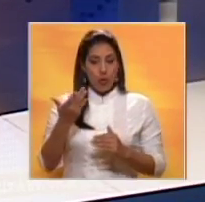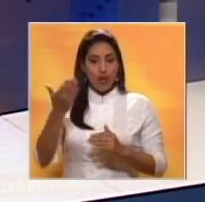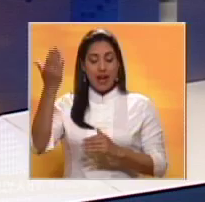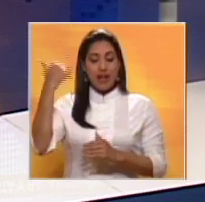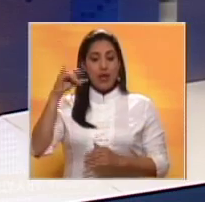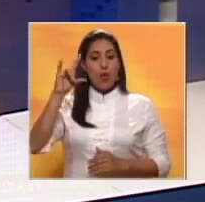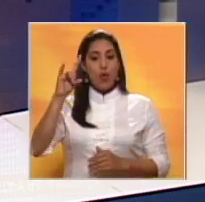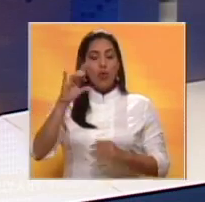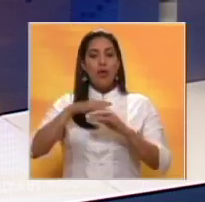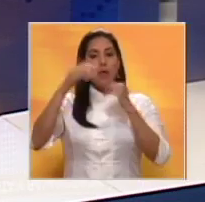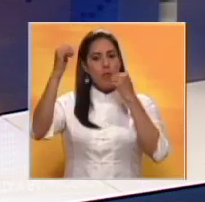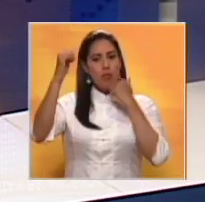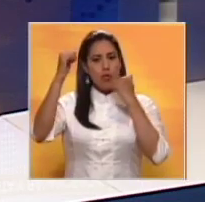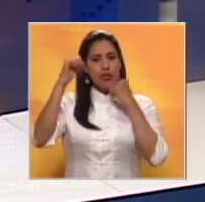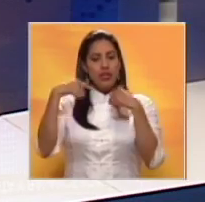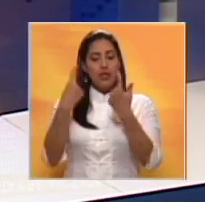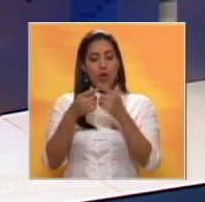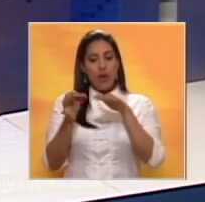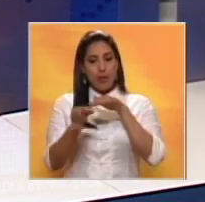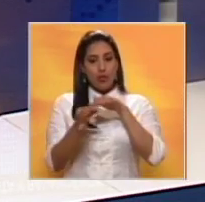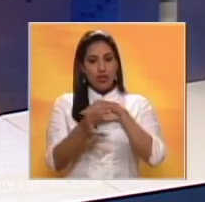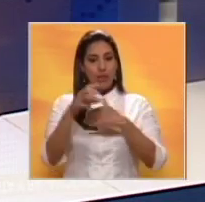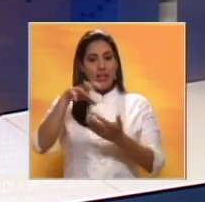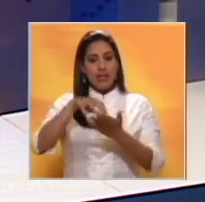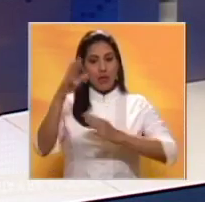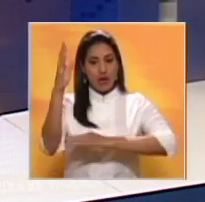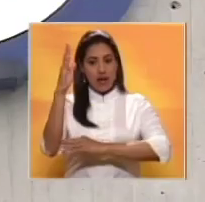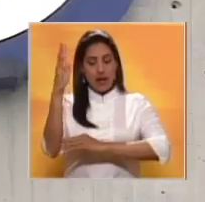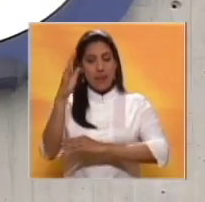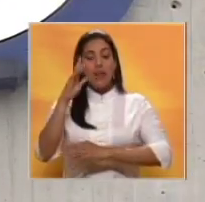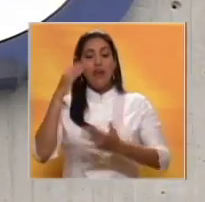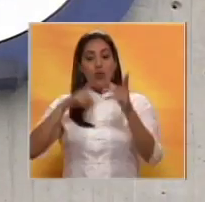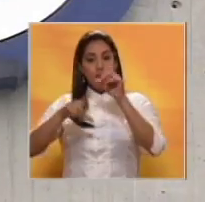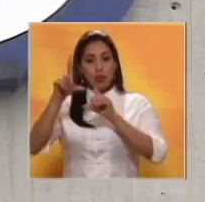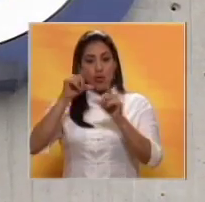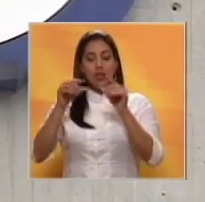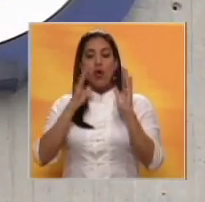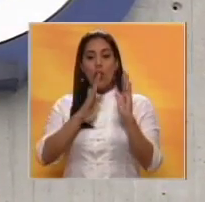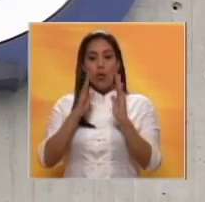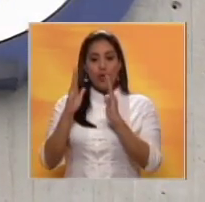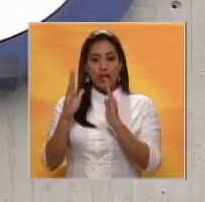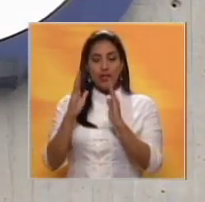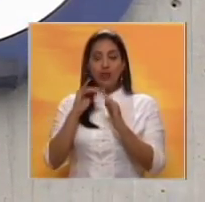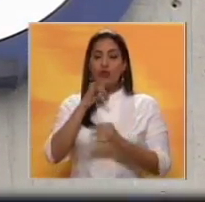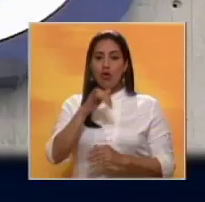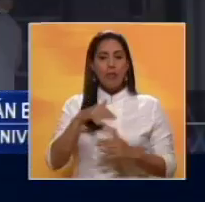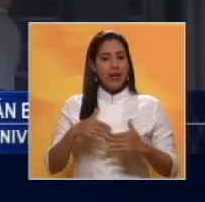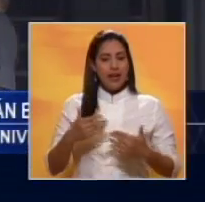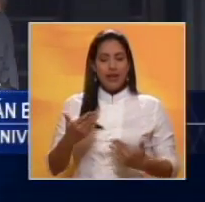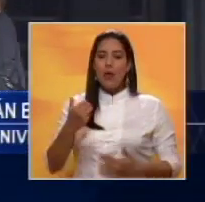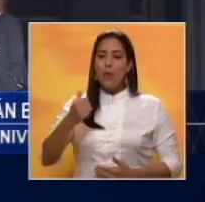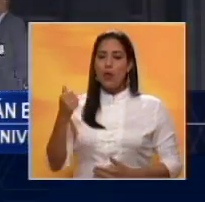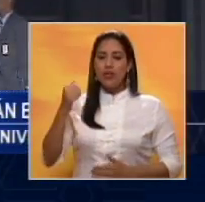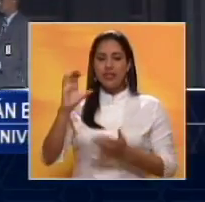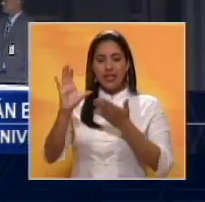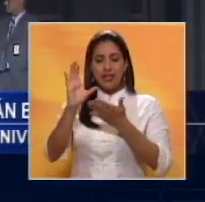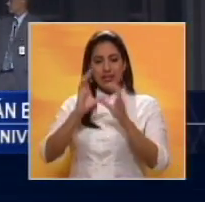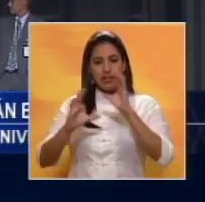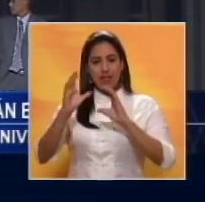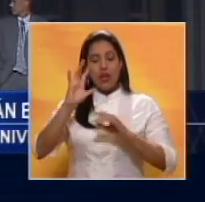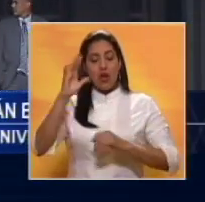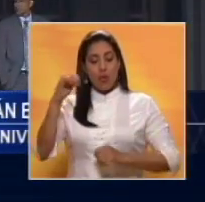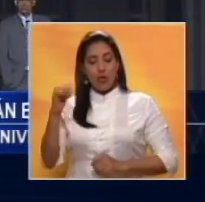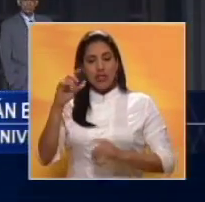ocurrida el lunes en medio de protestas en el municipio palavecino del estado Lara. A través de Twitter, organismos informaron que la Policía Científica y el